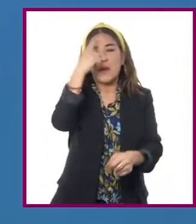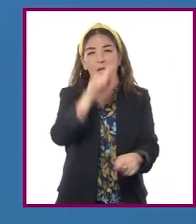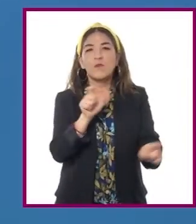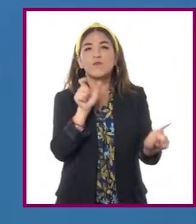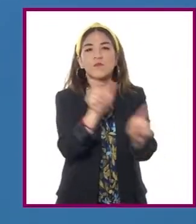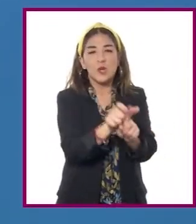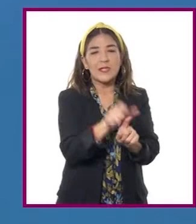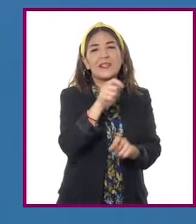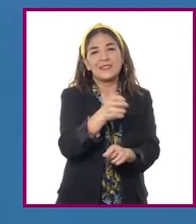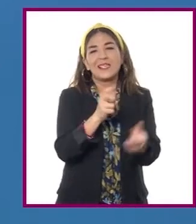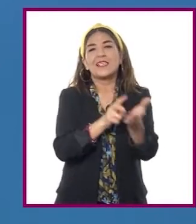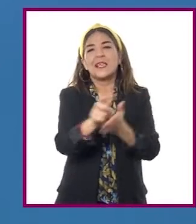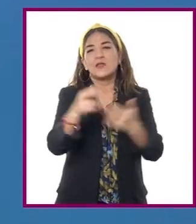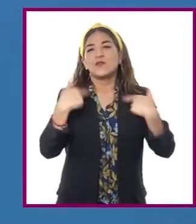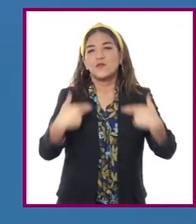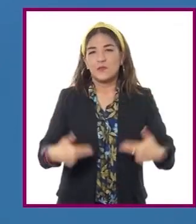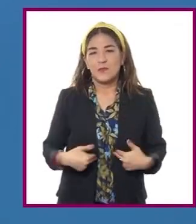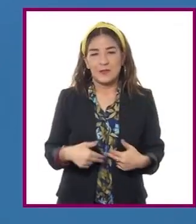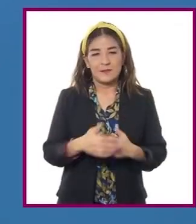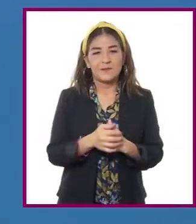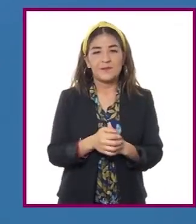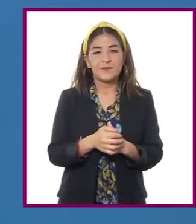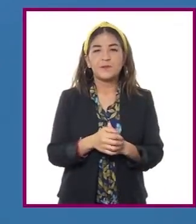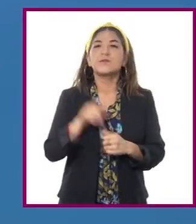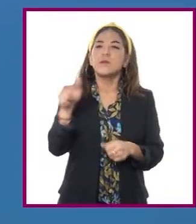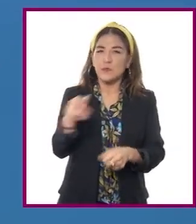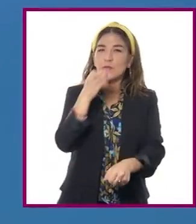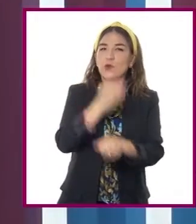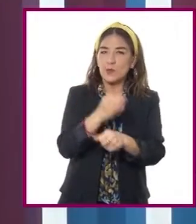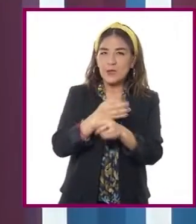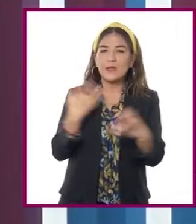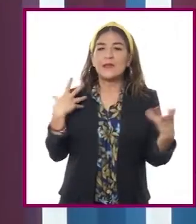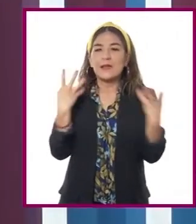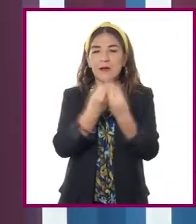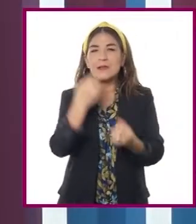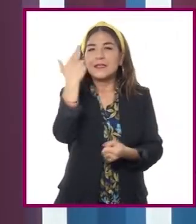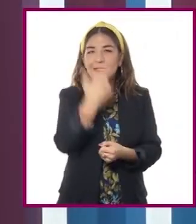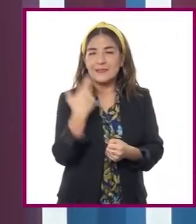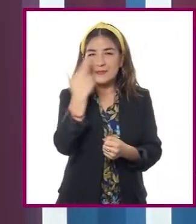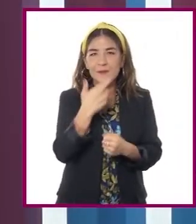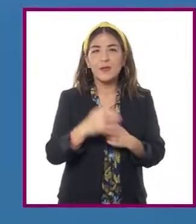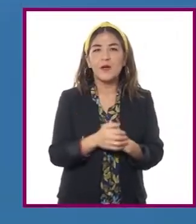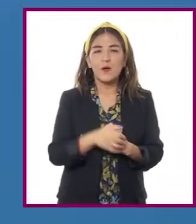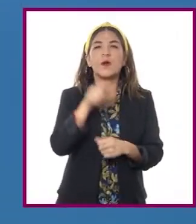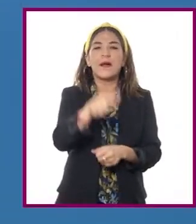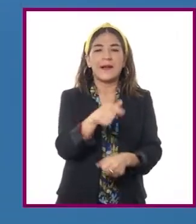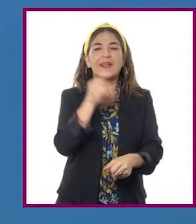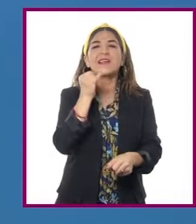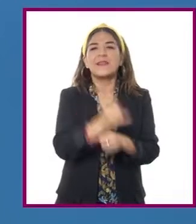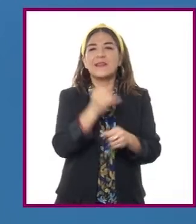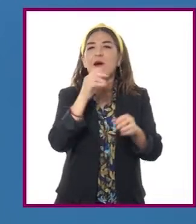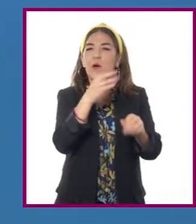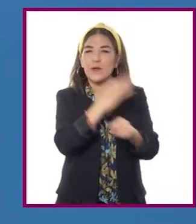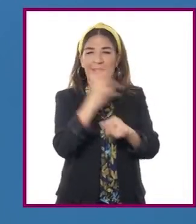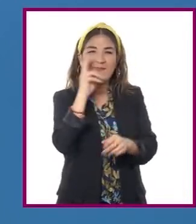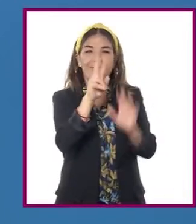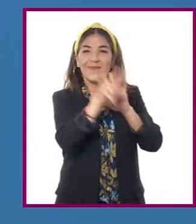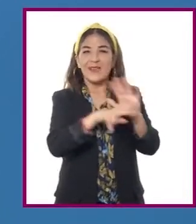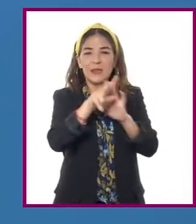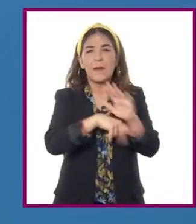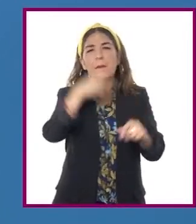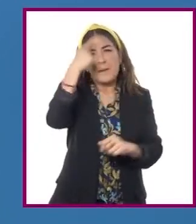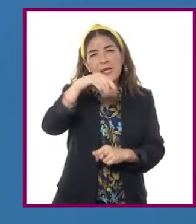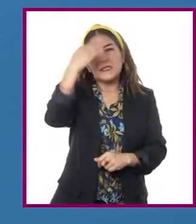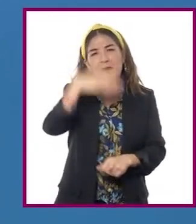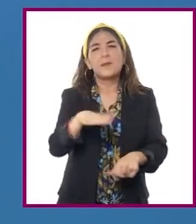los derechos humanos. Analicemos juntas y juntos el siguiente video para conocer más acerca